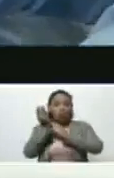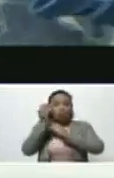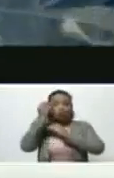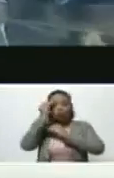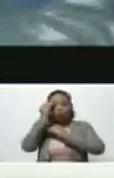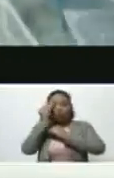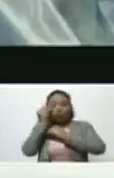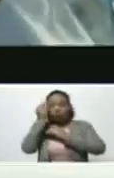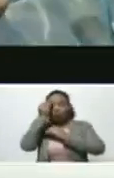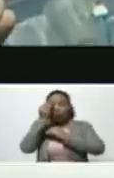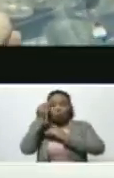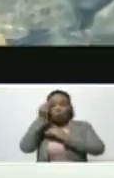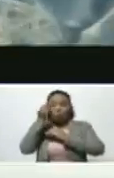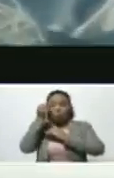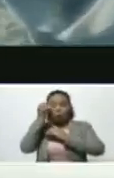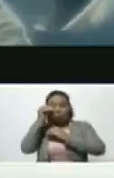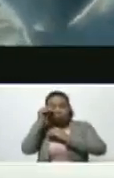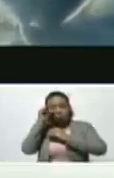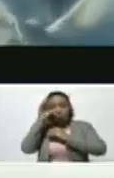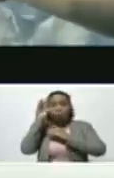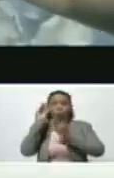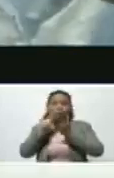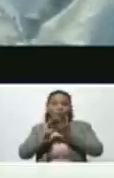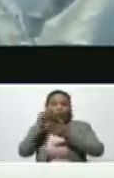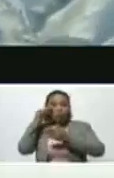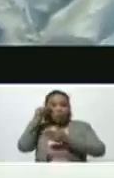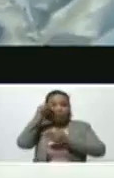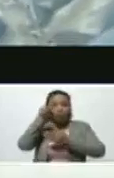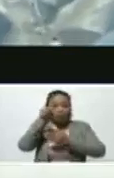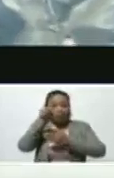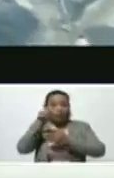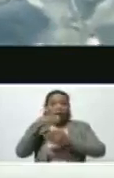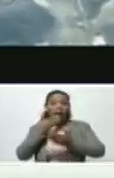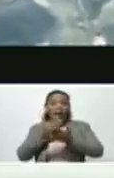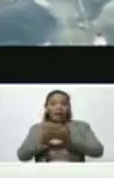gracias al doctor y a la doctora